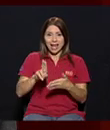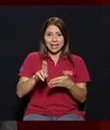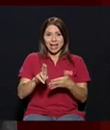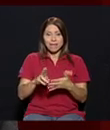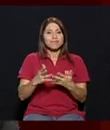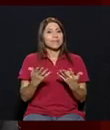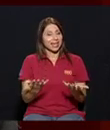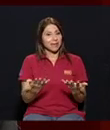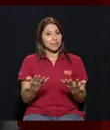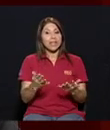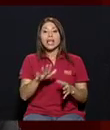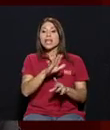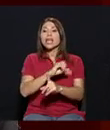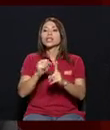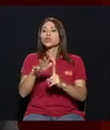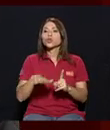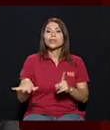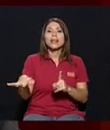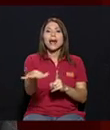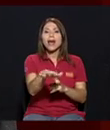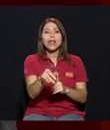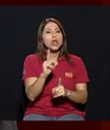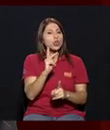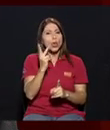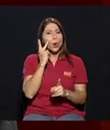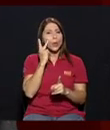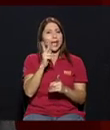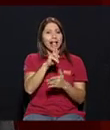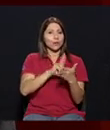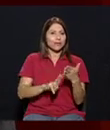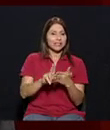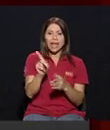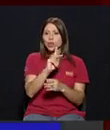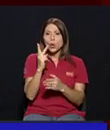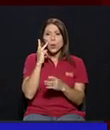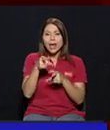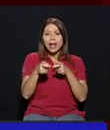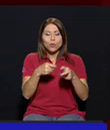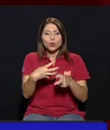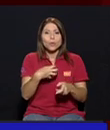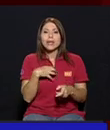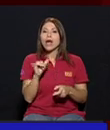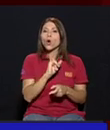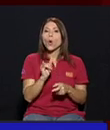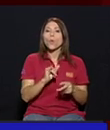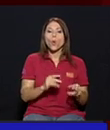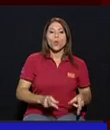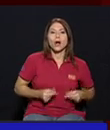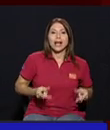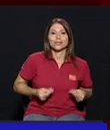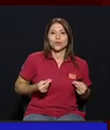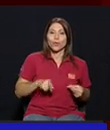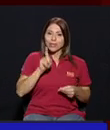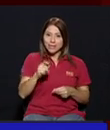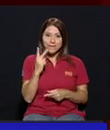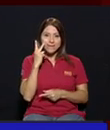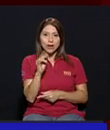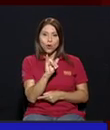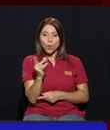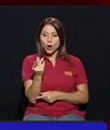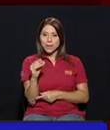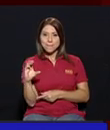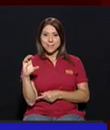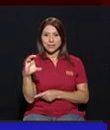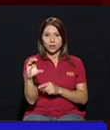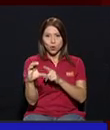en general deje de ver la universidad y la autonomía universitaria y su generalidad como un gasto en lugar de una inversión.